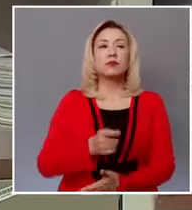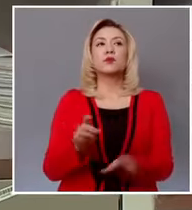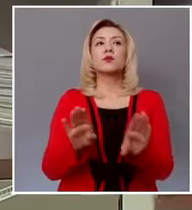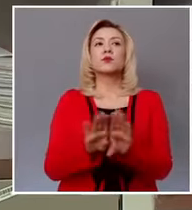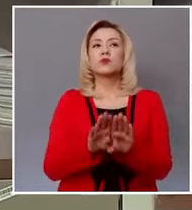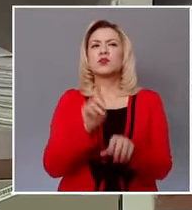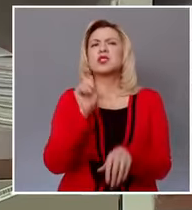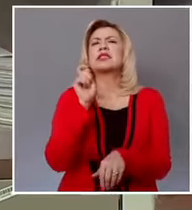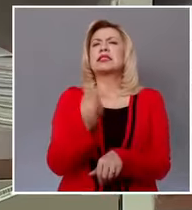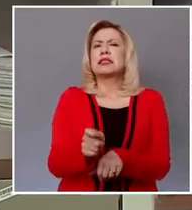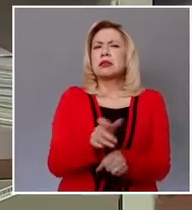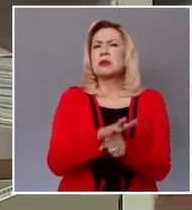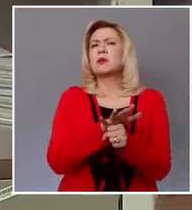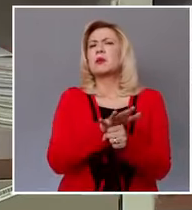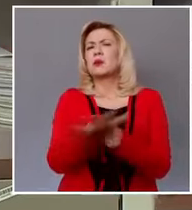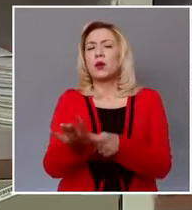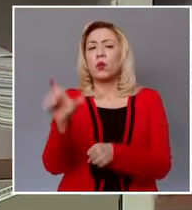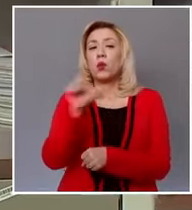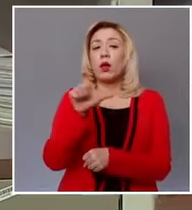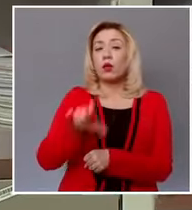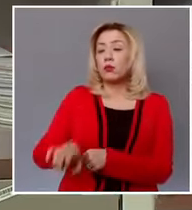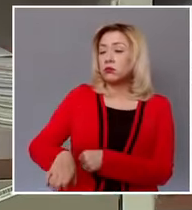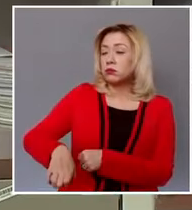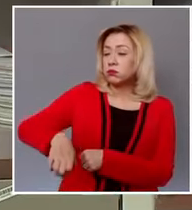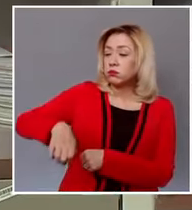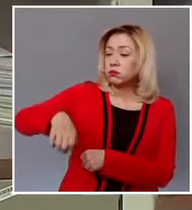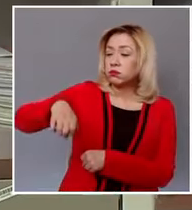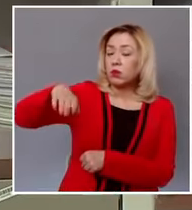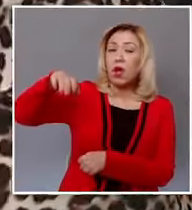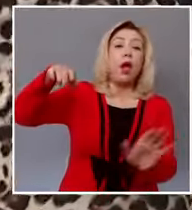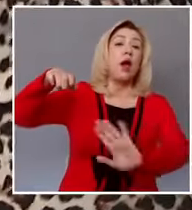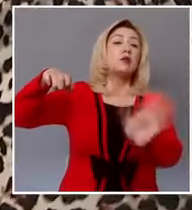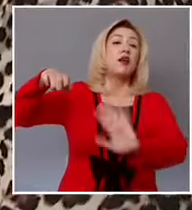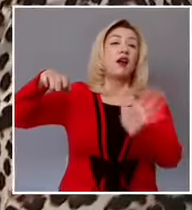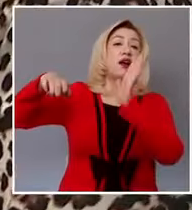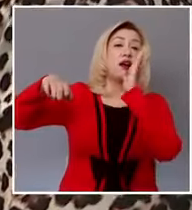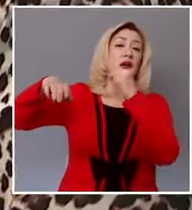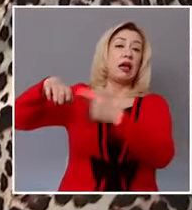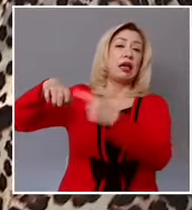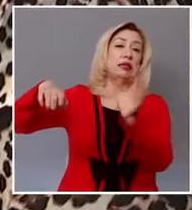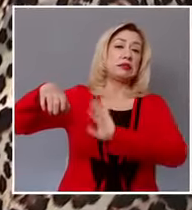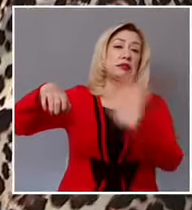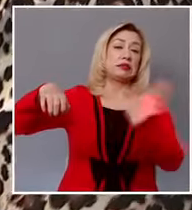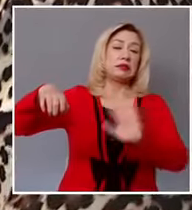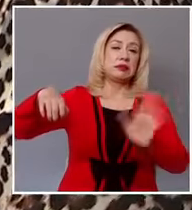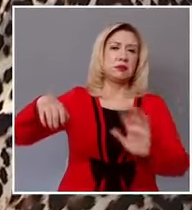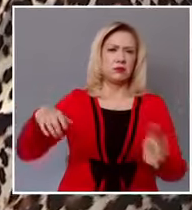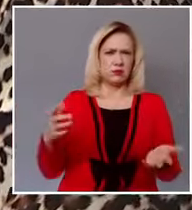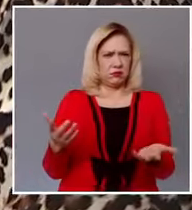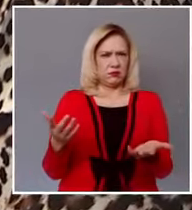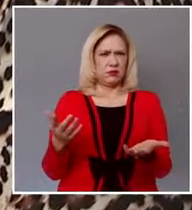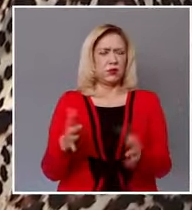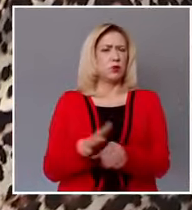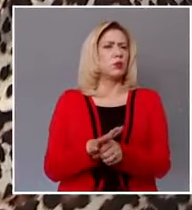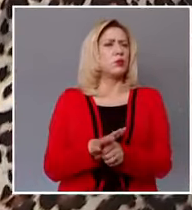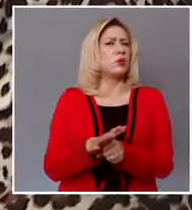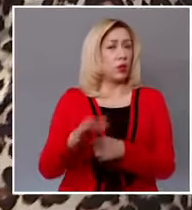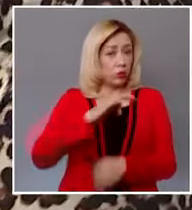el envejecimiento supone una vulneración que debe ser tomada en cuenta por el órgano jurisdiccional, de ninguna manera